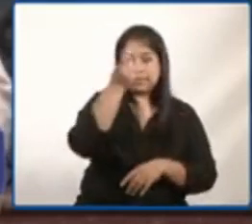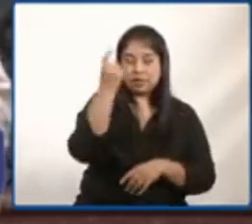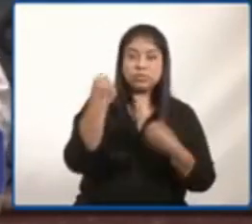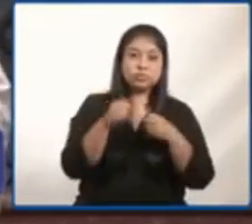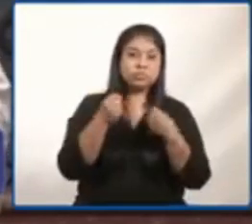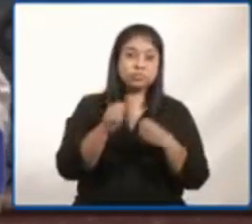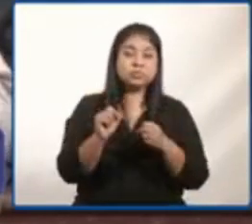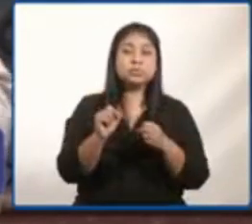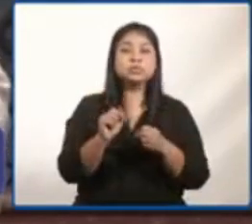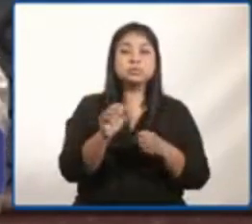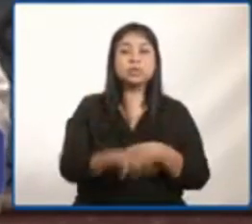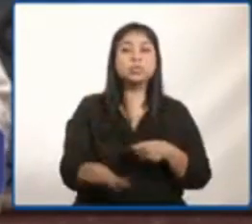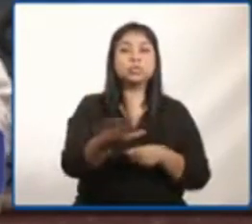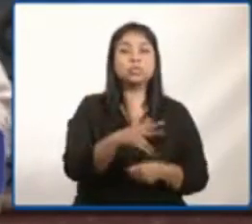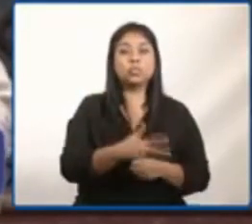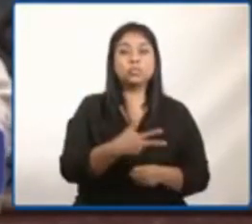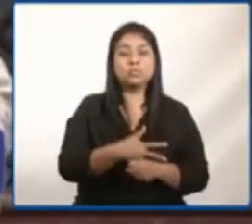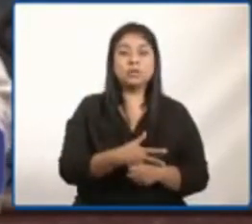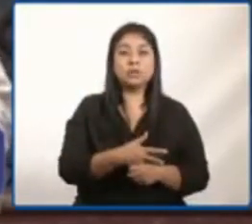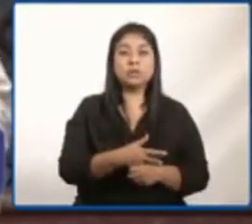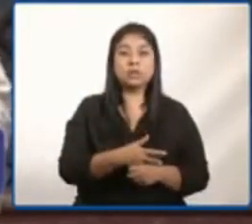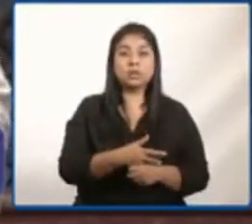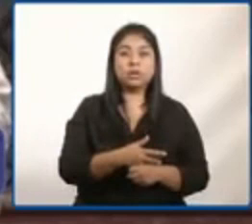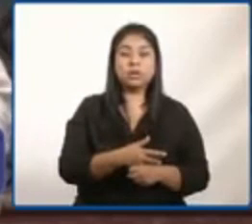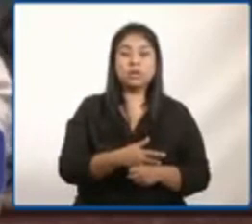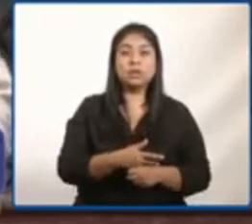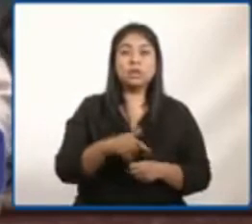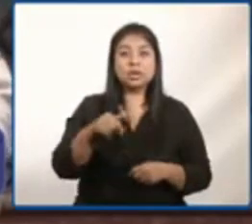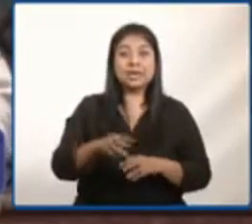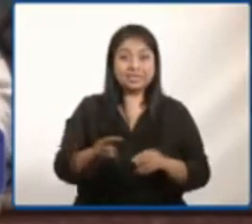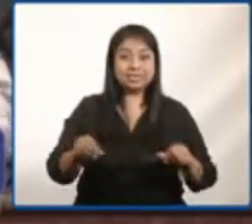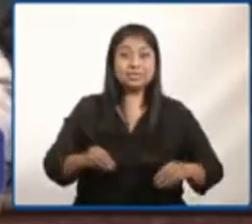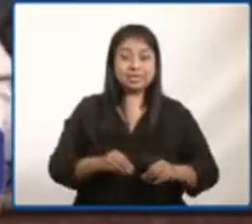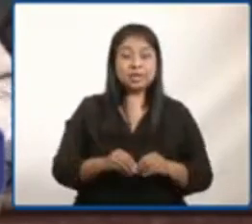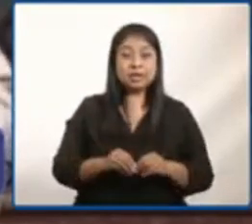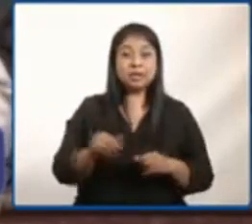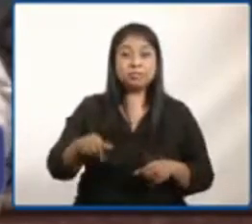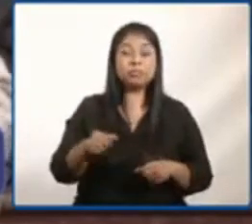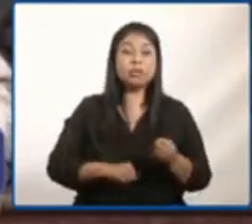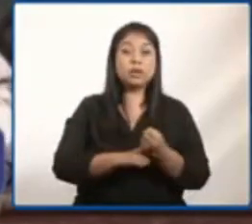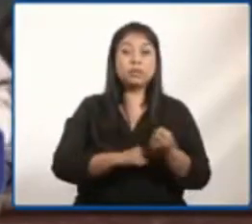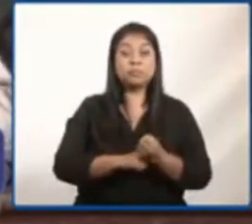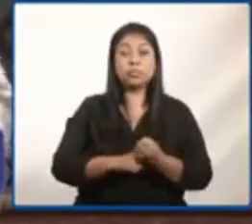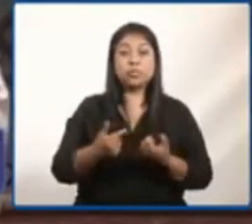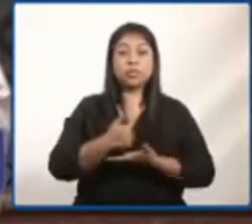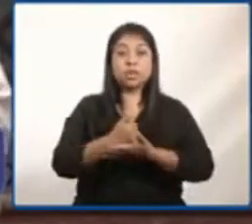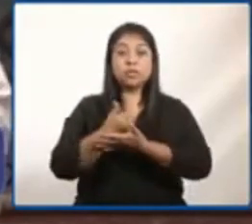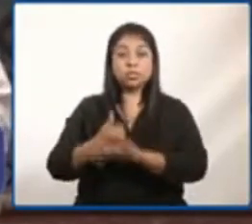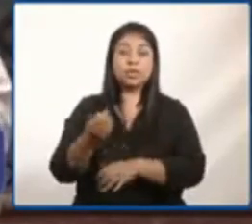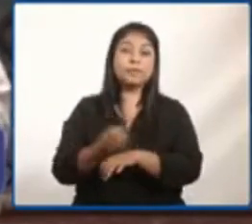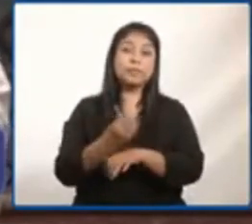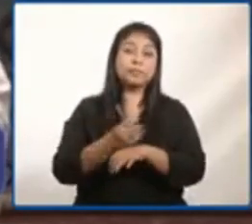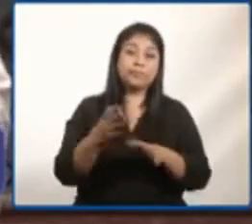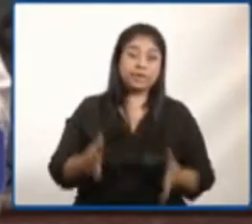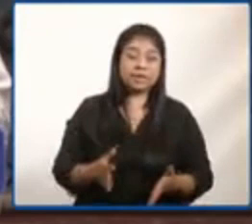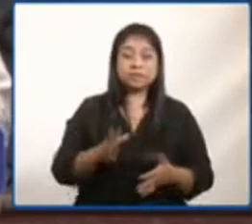realizando en el territorio, en tierra por parte de cuerpos de socorro, de personal de las brigadas